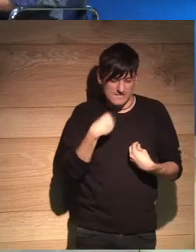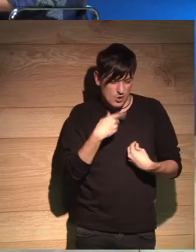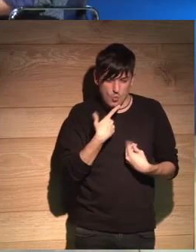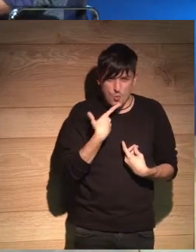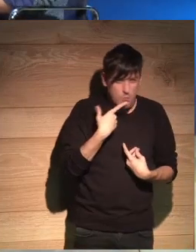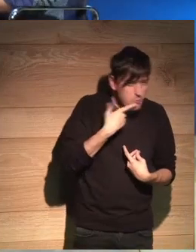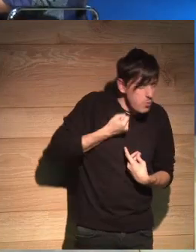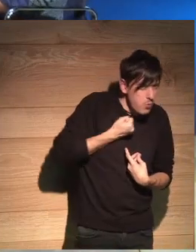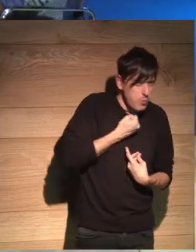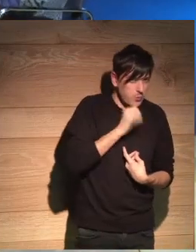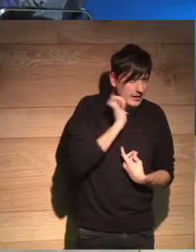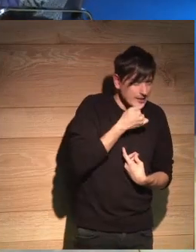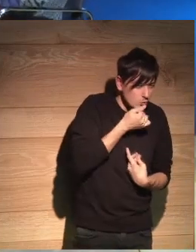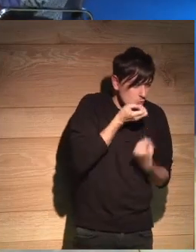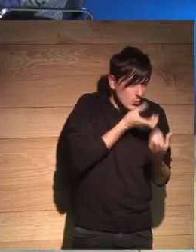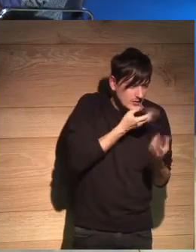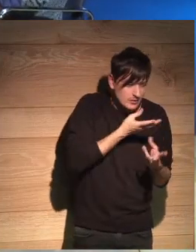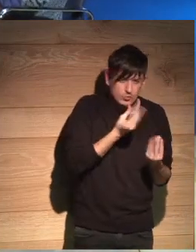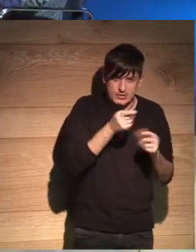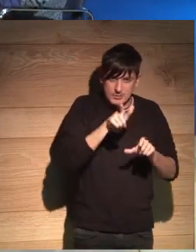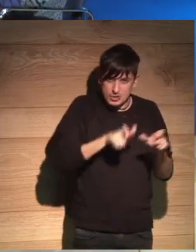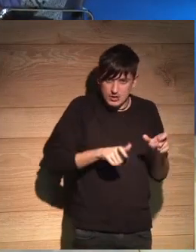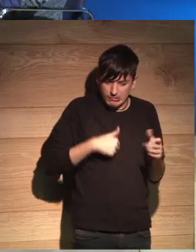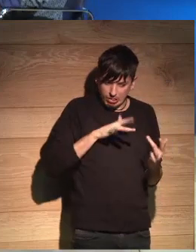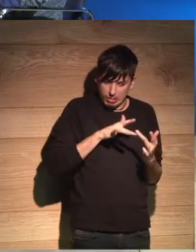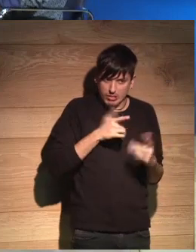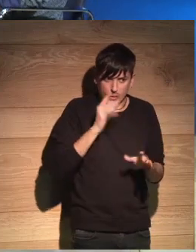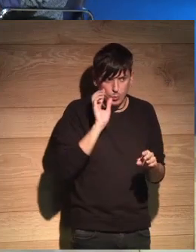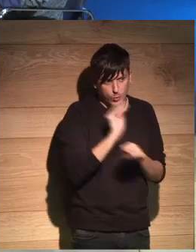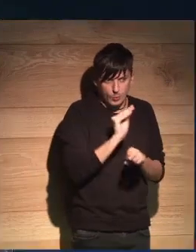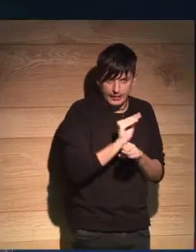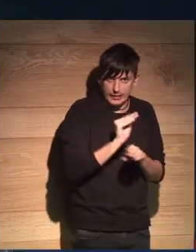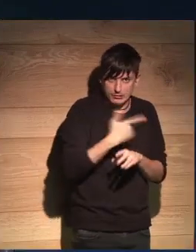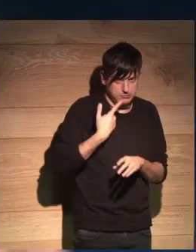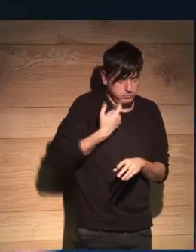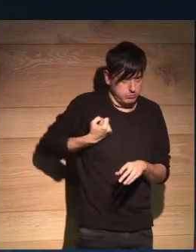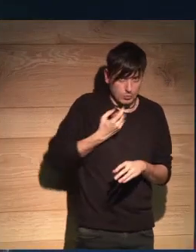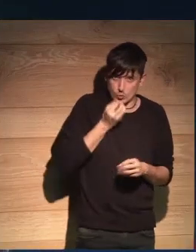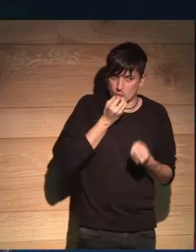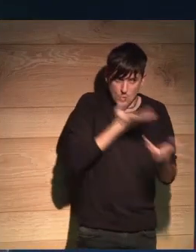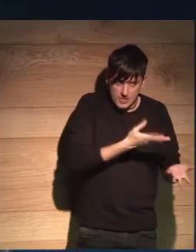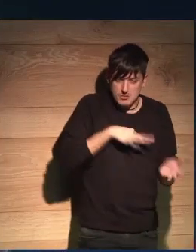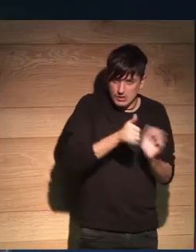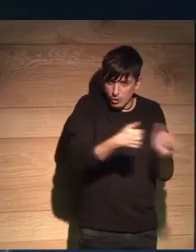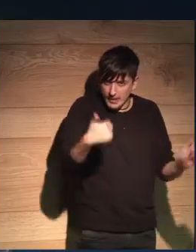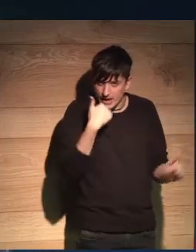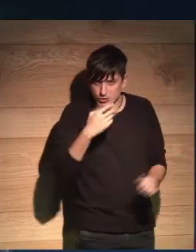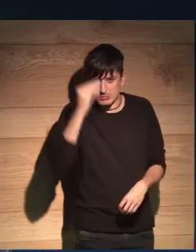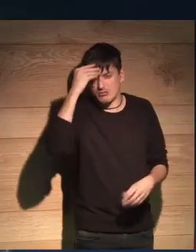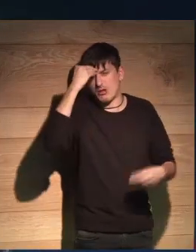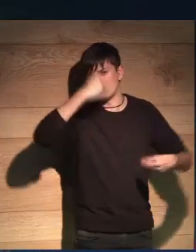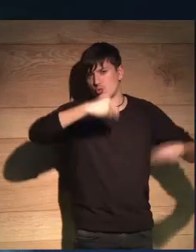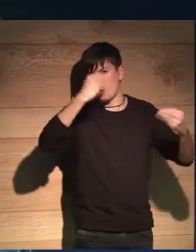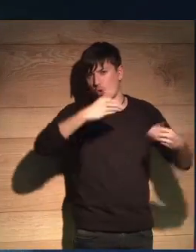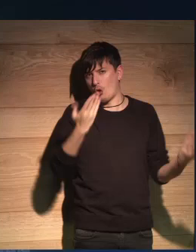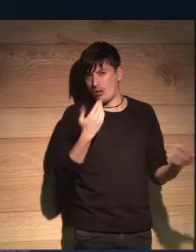no cuentes esto. Y mucha gente alrededor mío también, no, estas cosas llévate cuidado si las cuentas porque nos pueden copiar. Creo que es una forma absurda en el siglo XXI